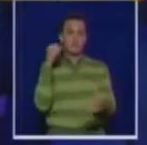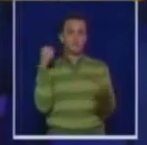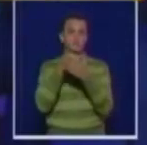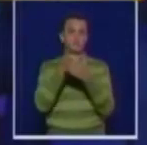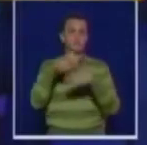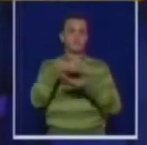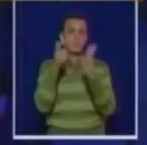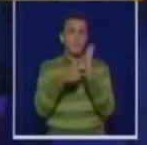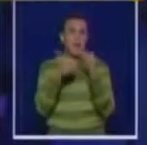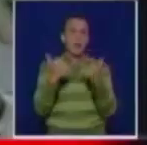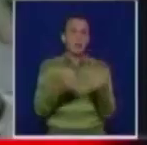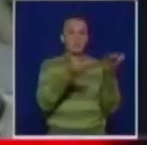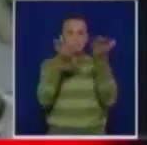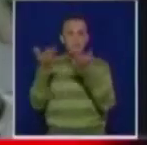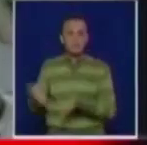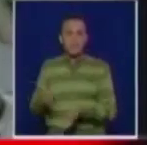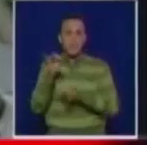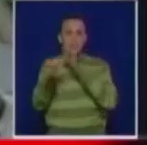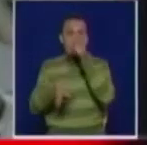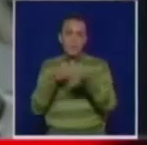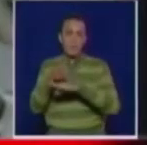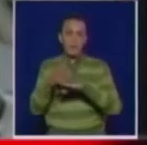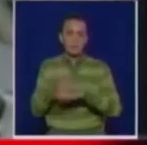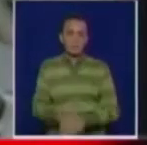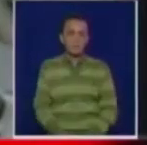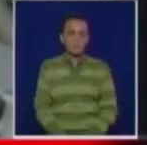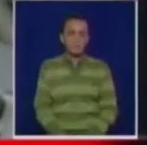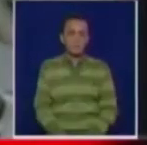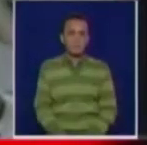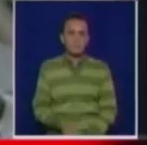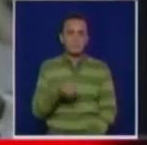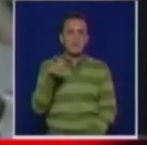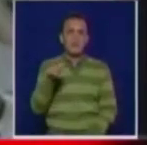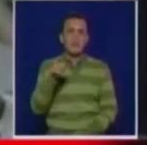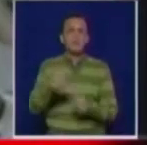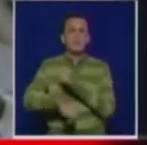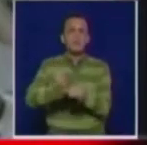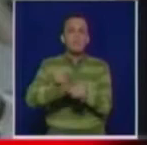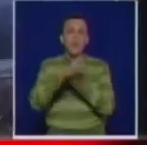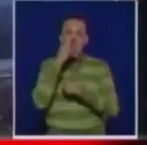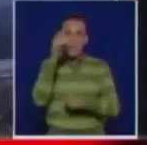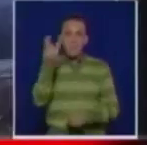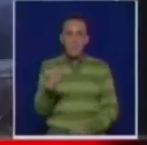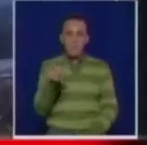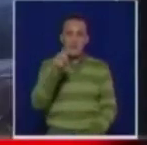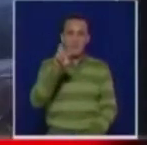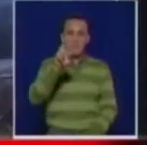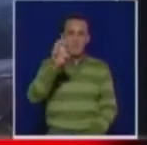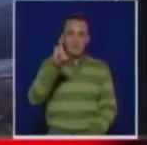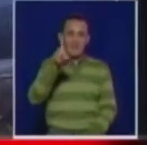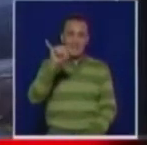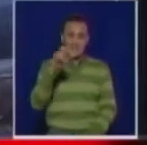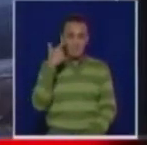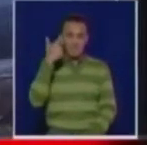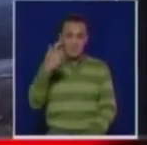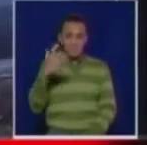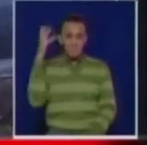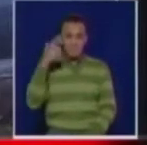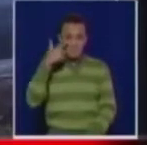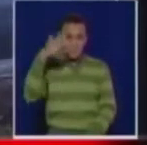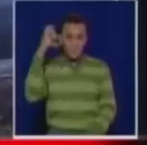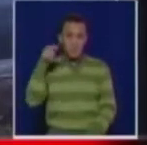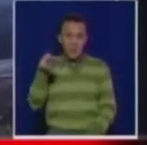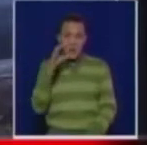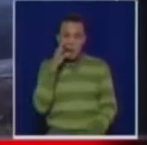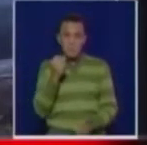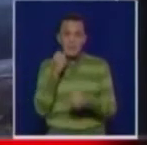cuidados intermedios. Esta tarde el futbolista Freddy Rincón fue trasladado de cuidados intensivos a intermedios gracias al mejoramiento que ha presentado